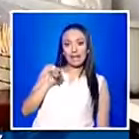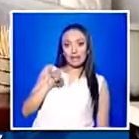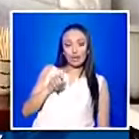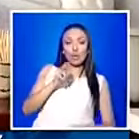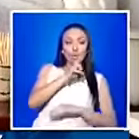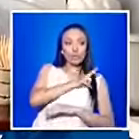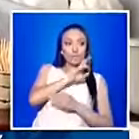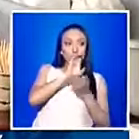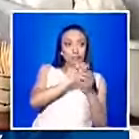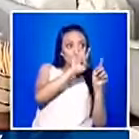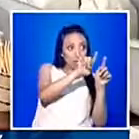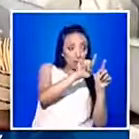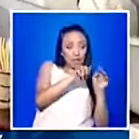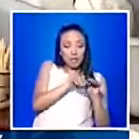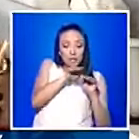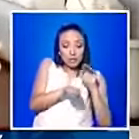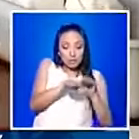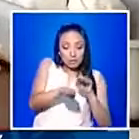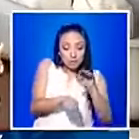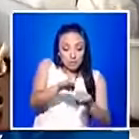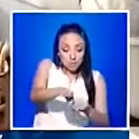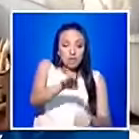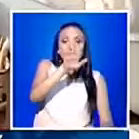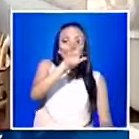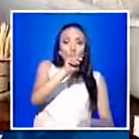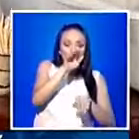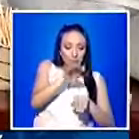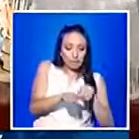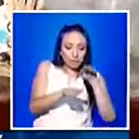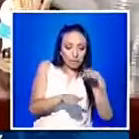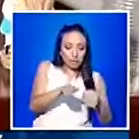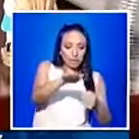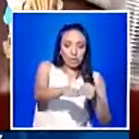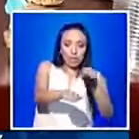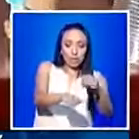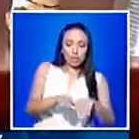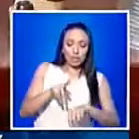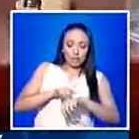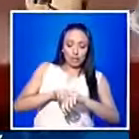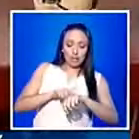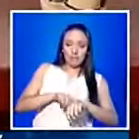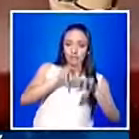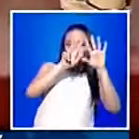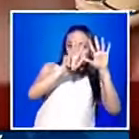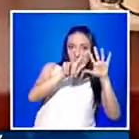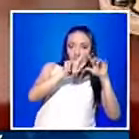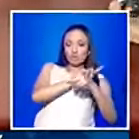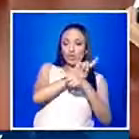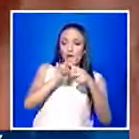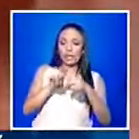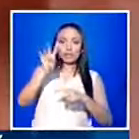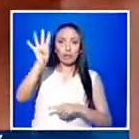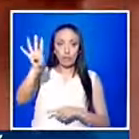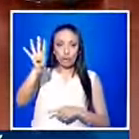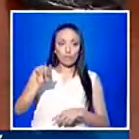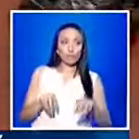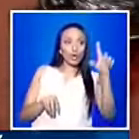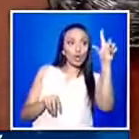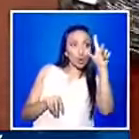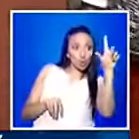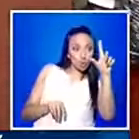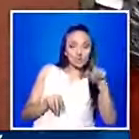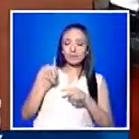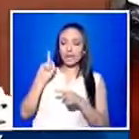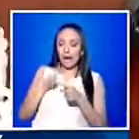Central, a la Facultad de Derecho. Sí, y nuestro horario es de 8 a 4, de lunes a sábado. No se olviden